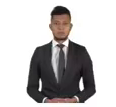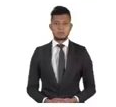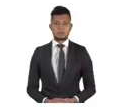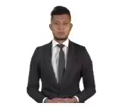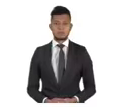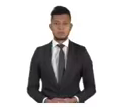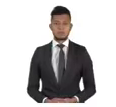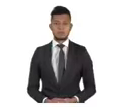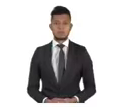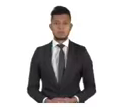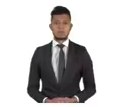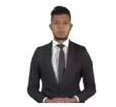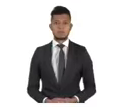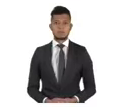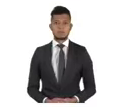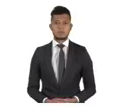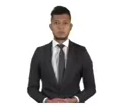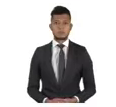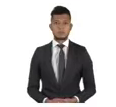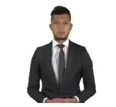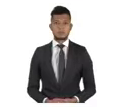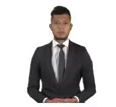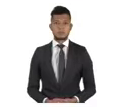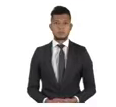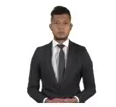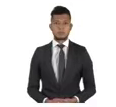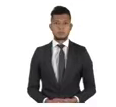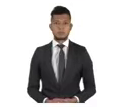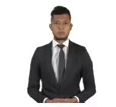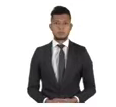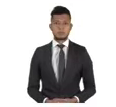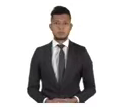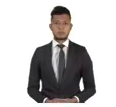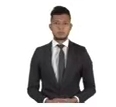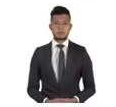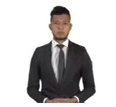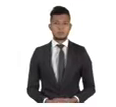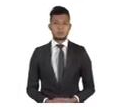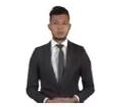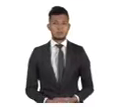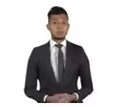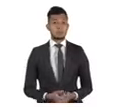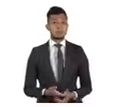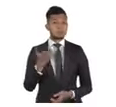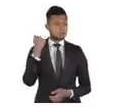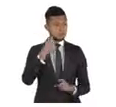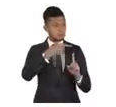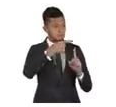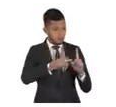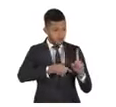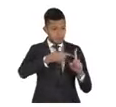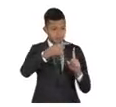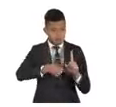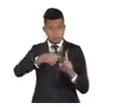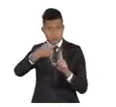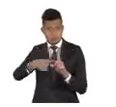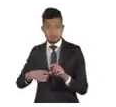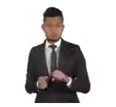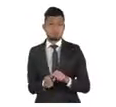Gracias. No, llegamos a varios meses de pandemia ahora y nos ha dejado un